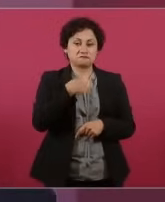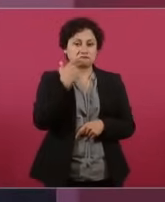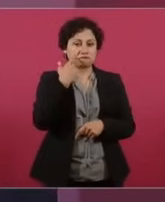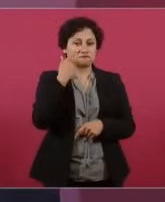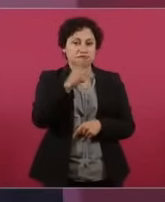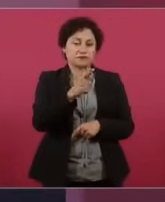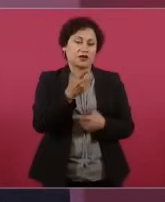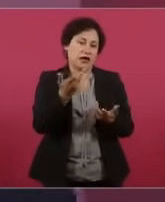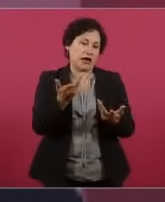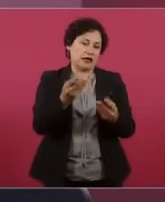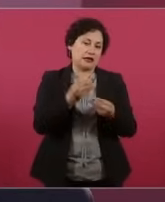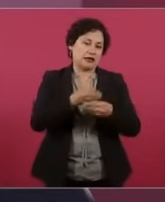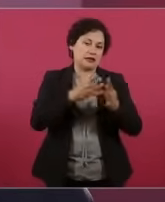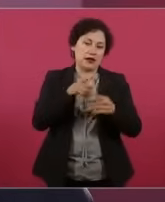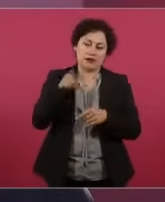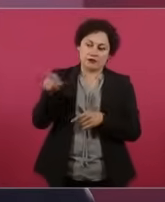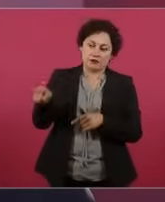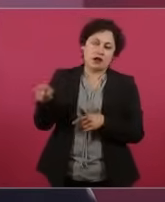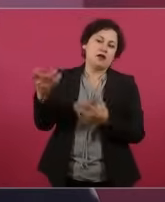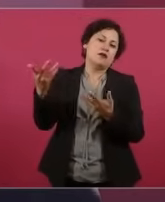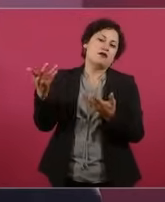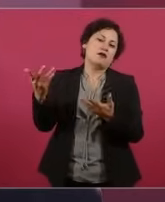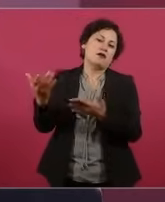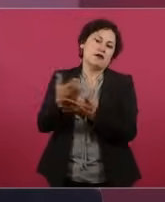que ganara Marcelo. Muy bueno Marcelo,